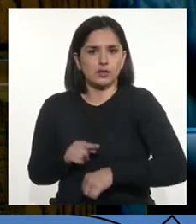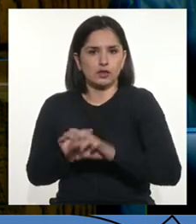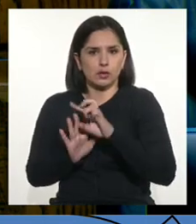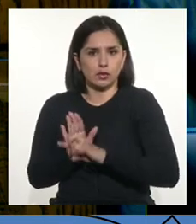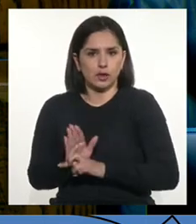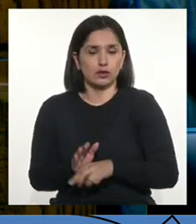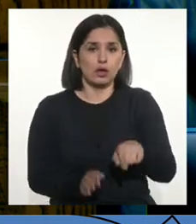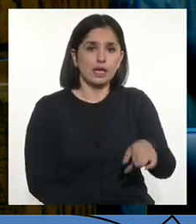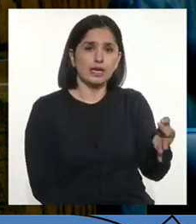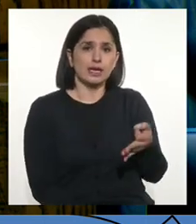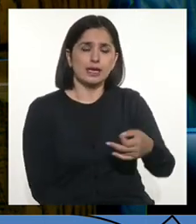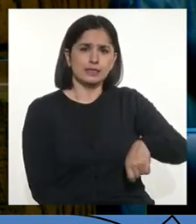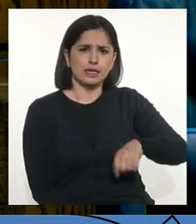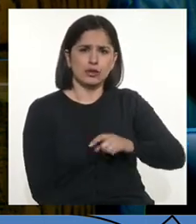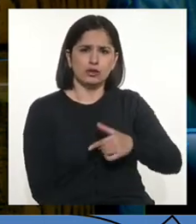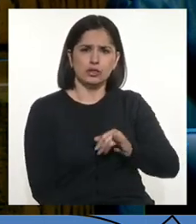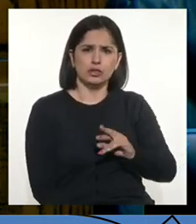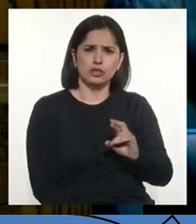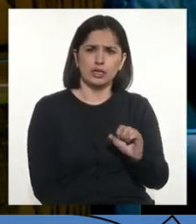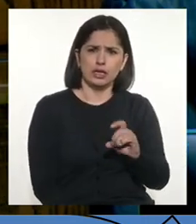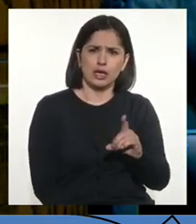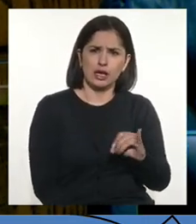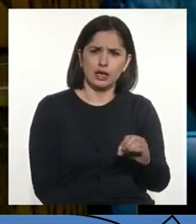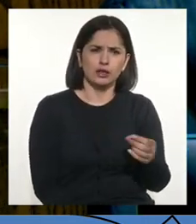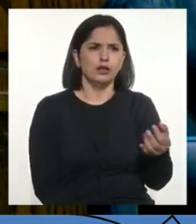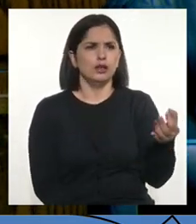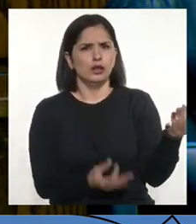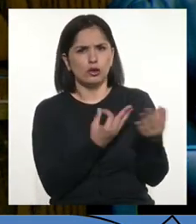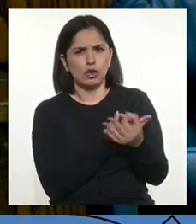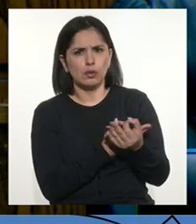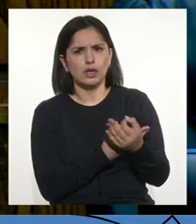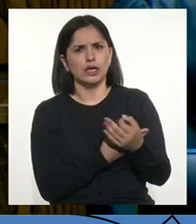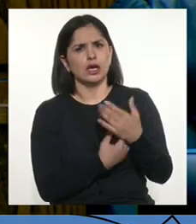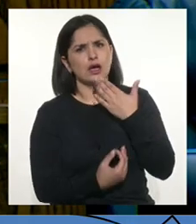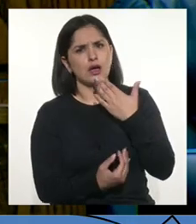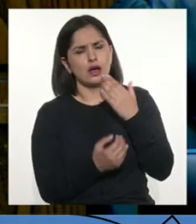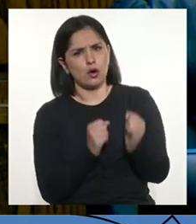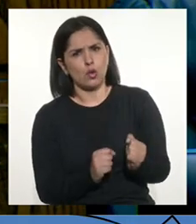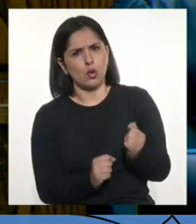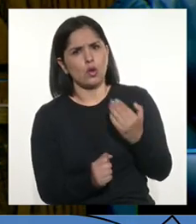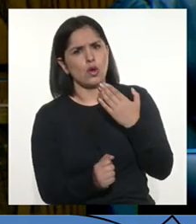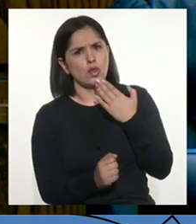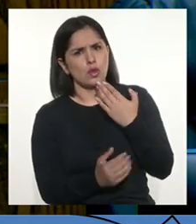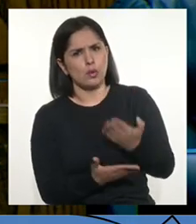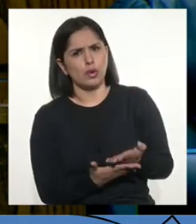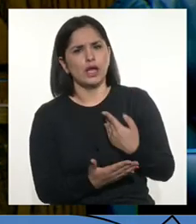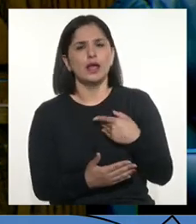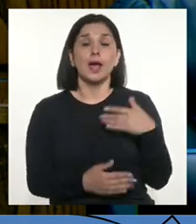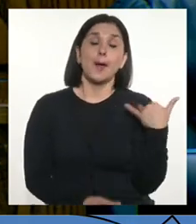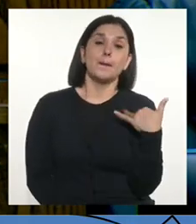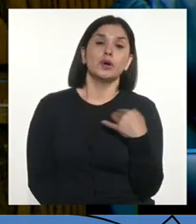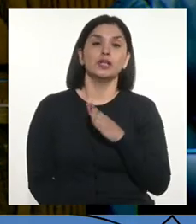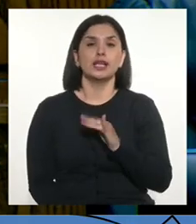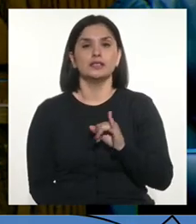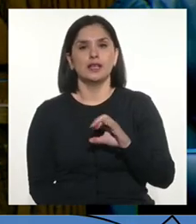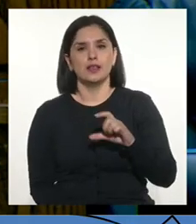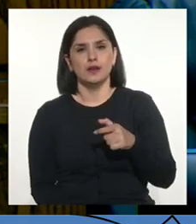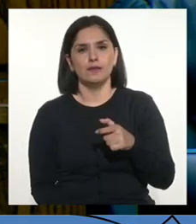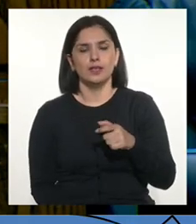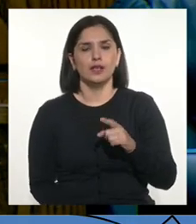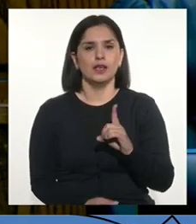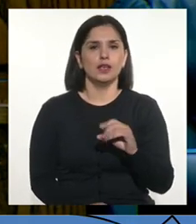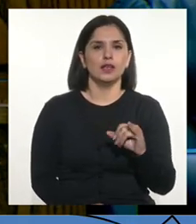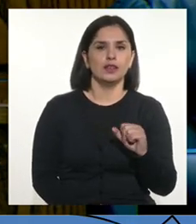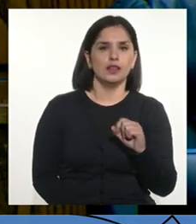senador girardi nos instruye todos los actos a veces que puede sobre la importancia del big data y la capacidad infinita que tenemos de